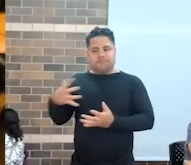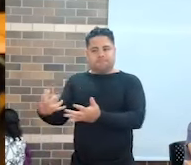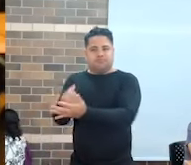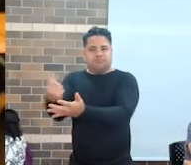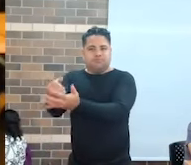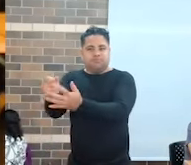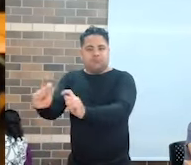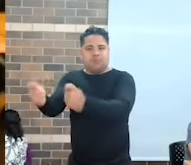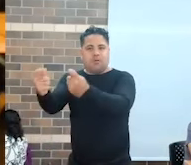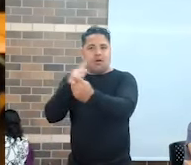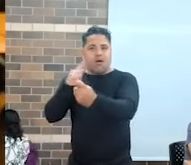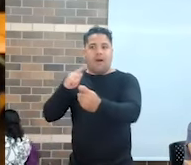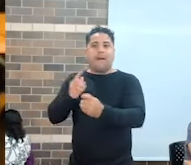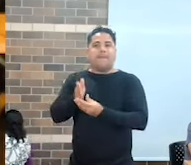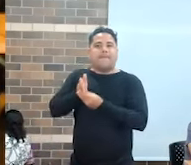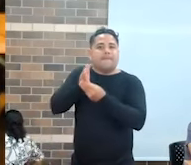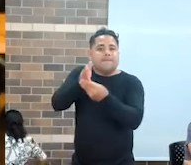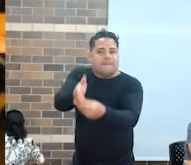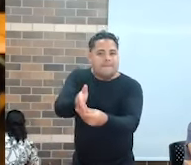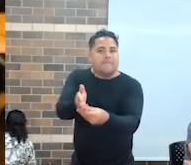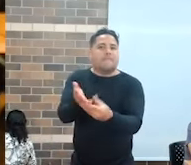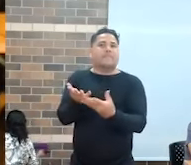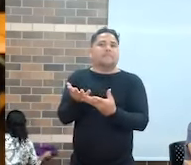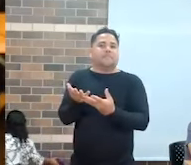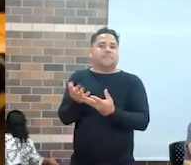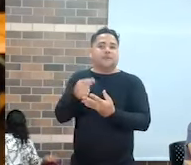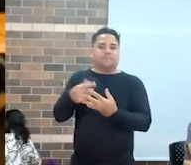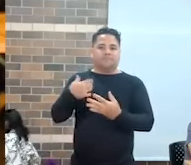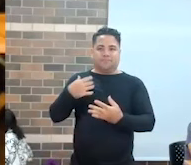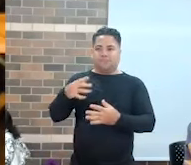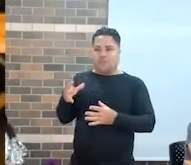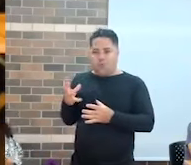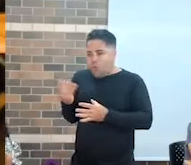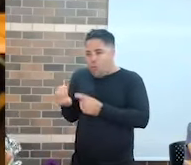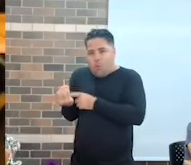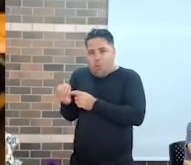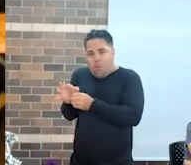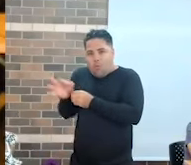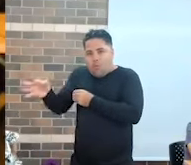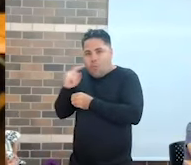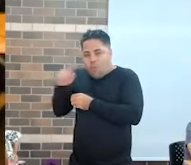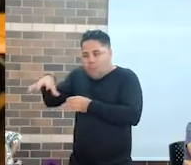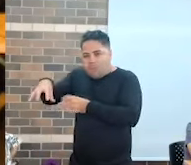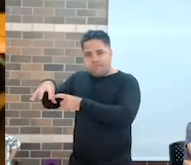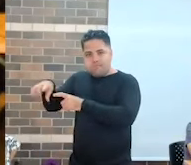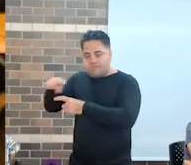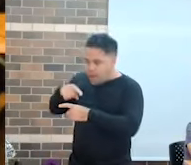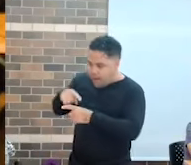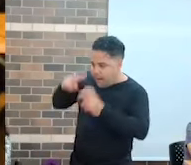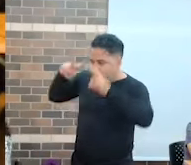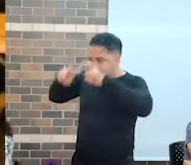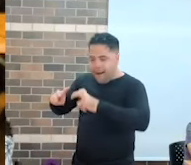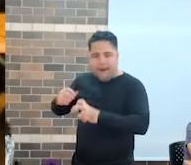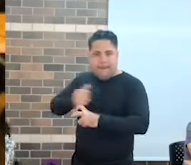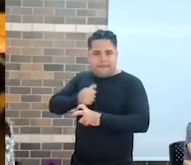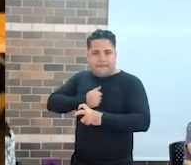recuperar unas metodologías, en el caso de mi pueblo, ¿sí? Rescatar metodologías propias de